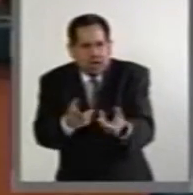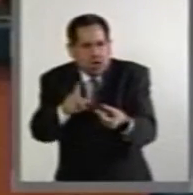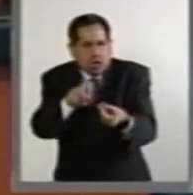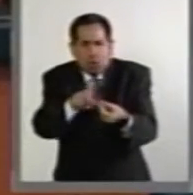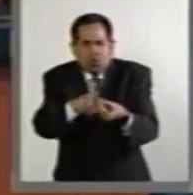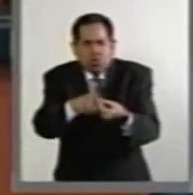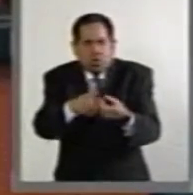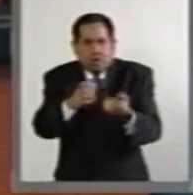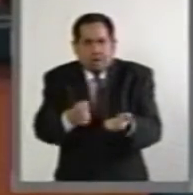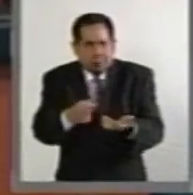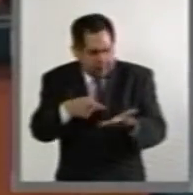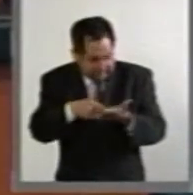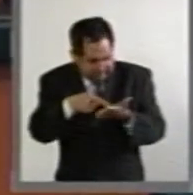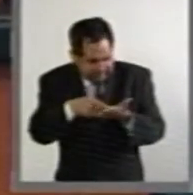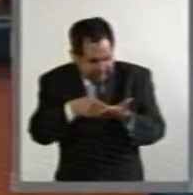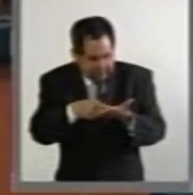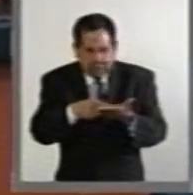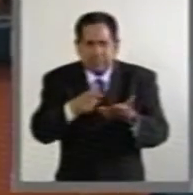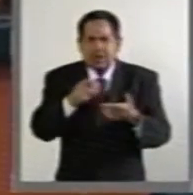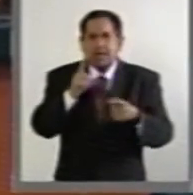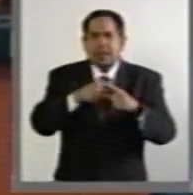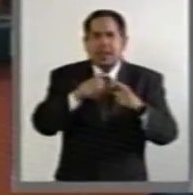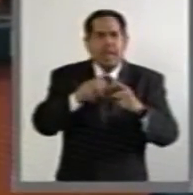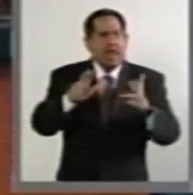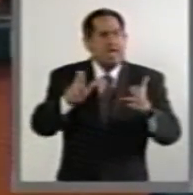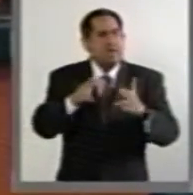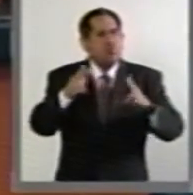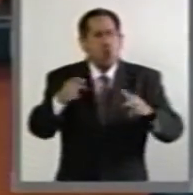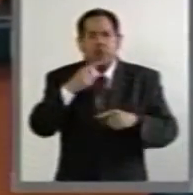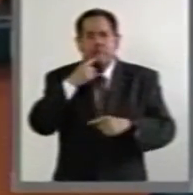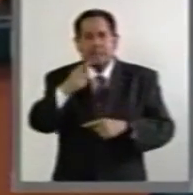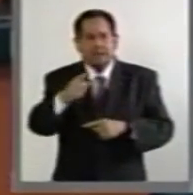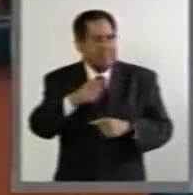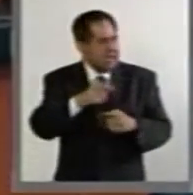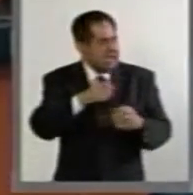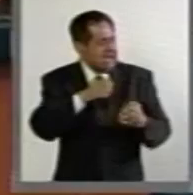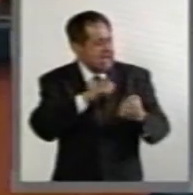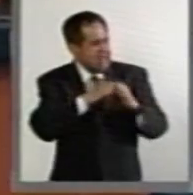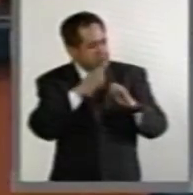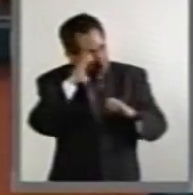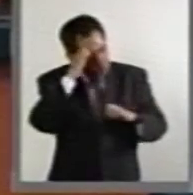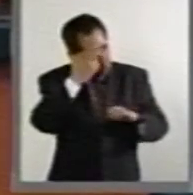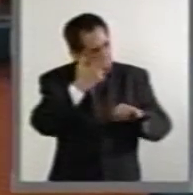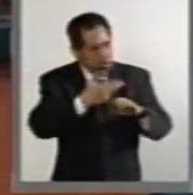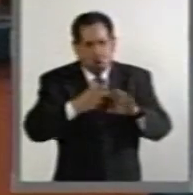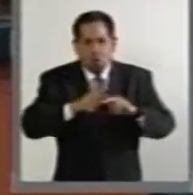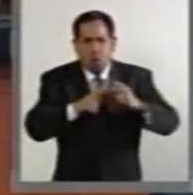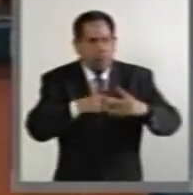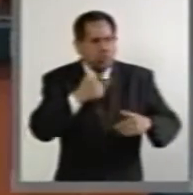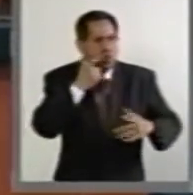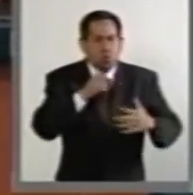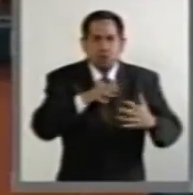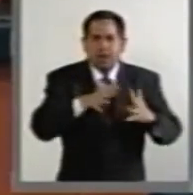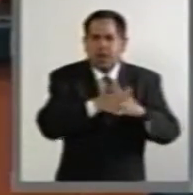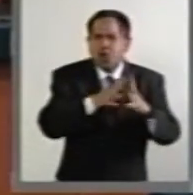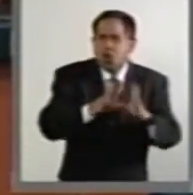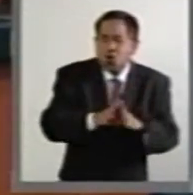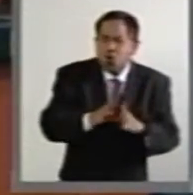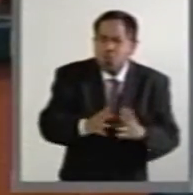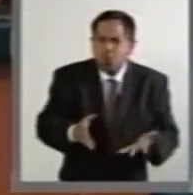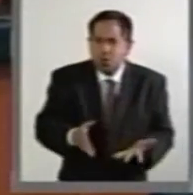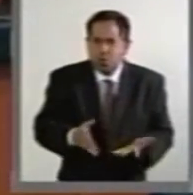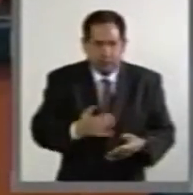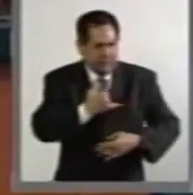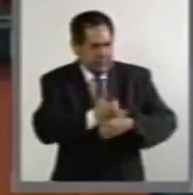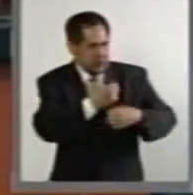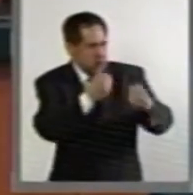aplicar la letra del himno nacional que hay que luchar contra el extraño enemigo? ¿Está en la inseguridad